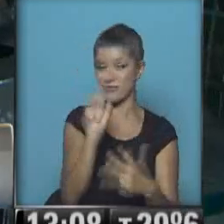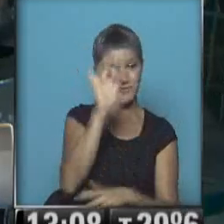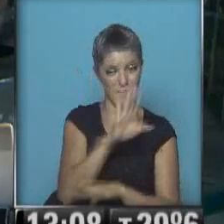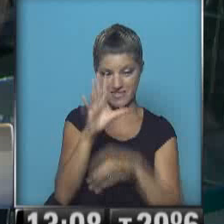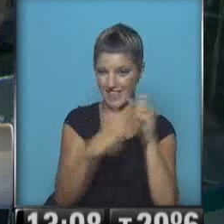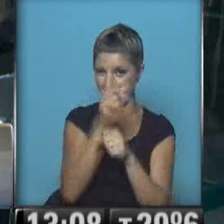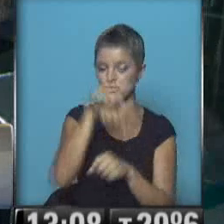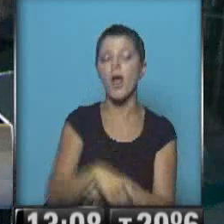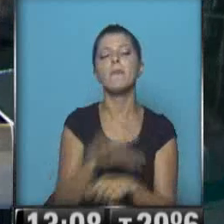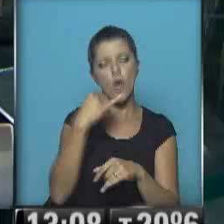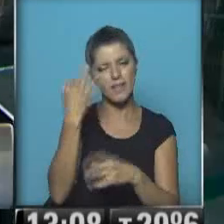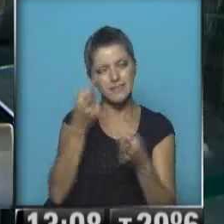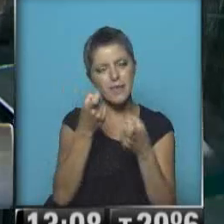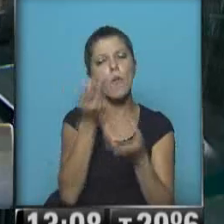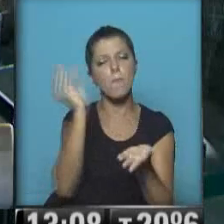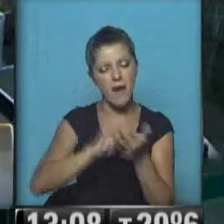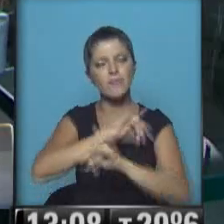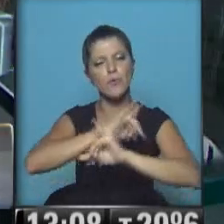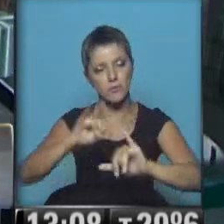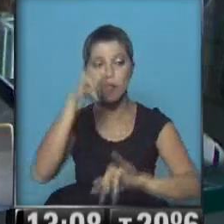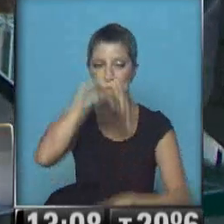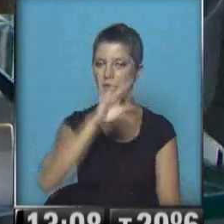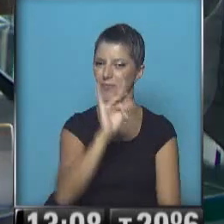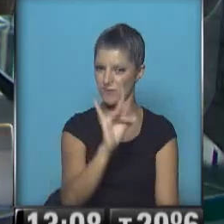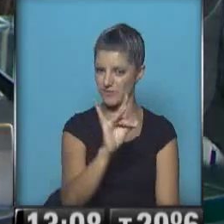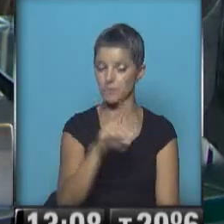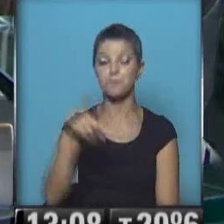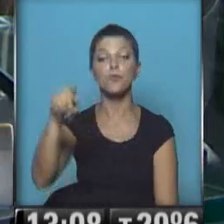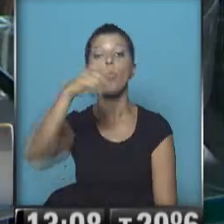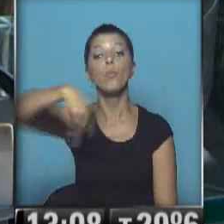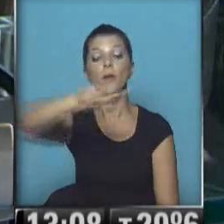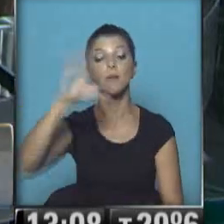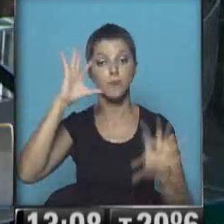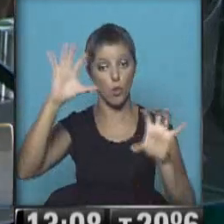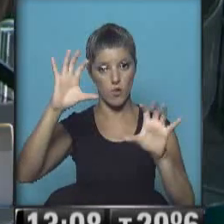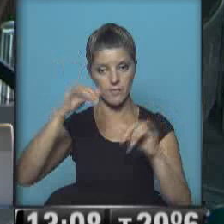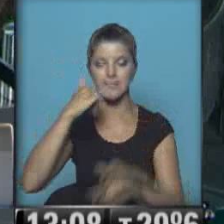que tenemos que dar algún dato más porque viene complicada la incógnita de esta jornada. Recuerden,